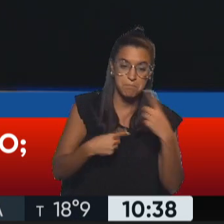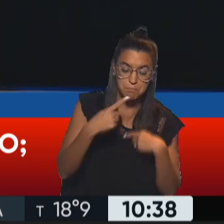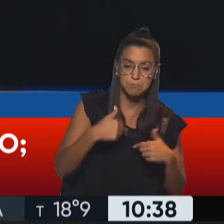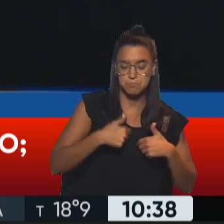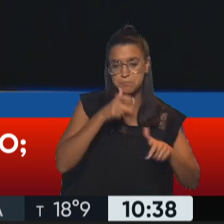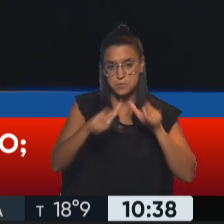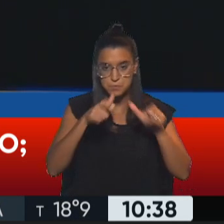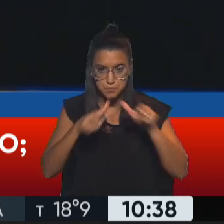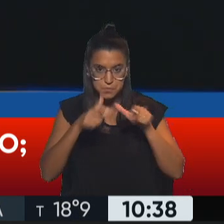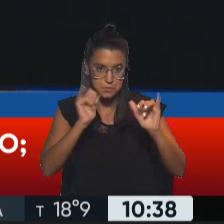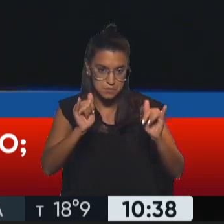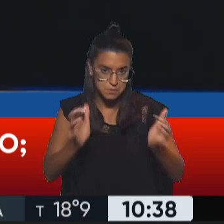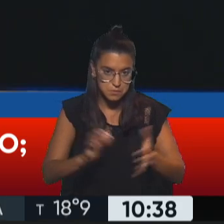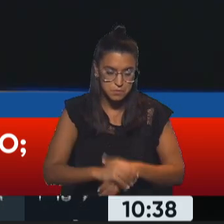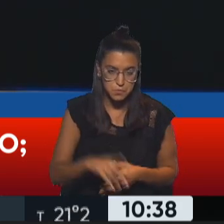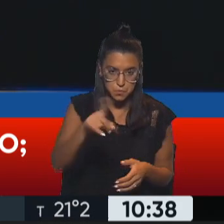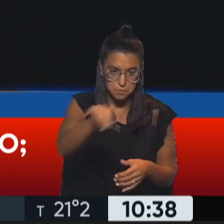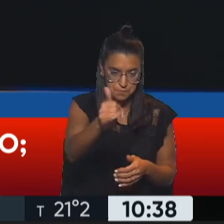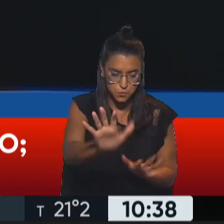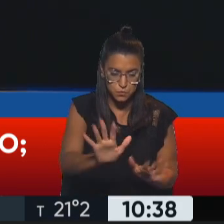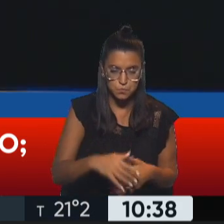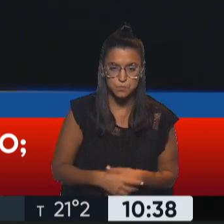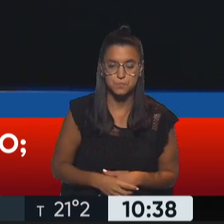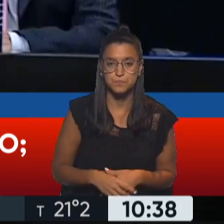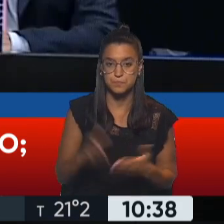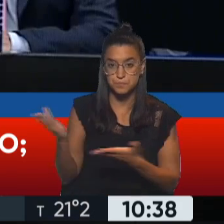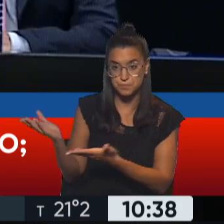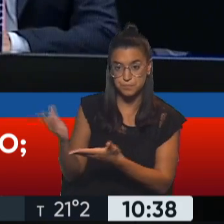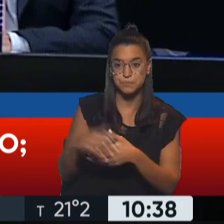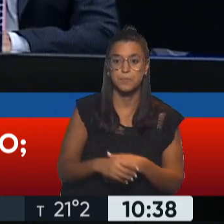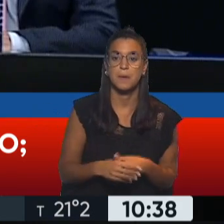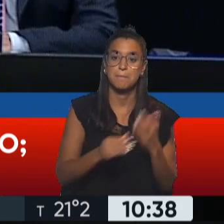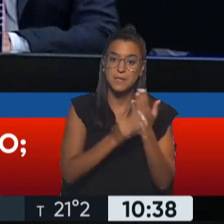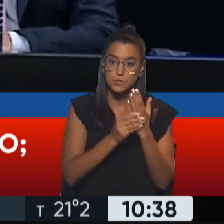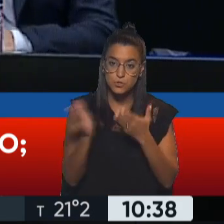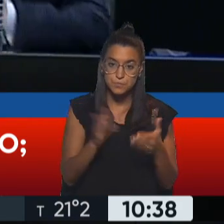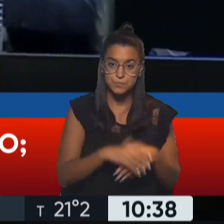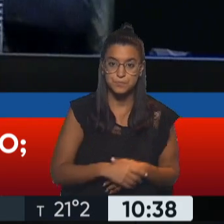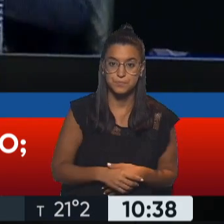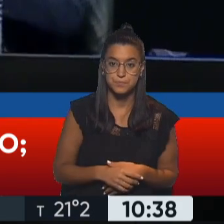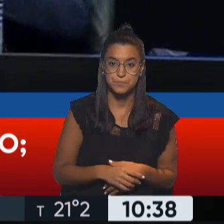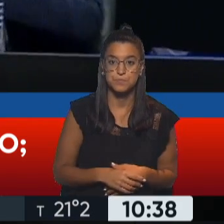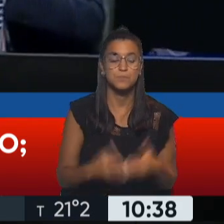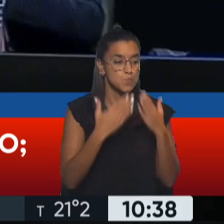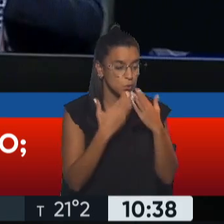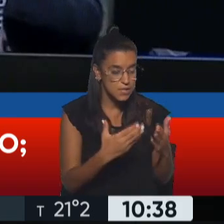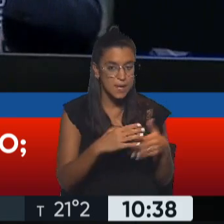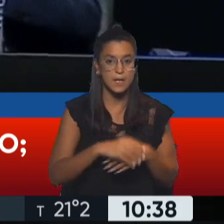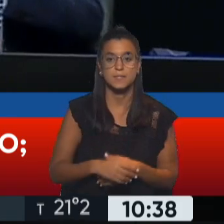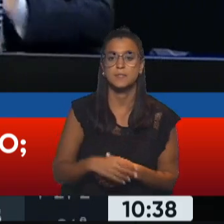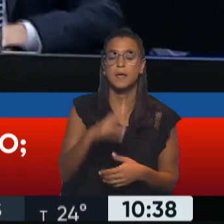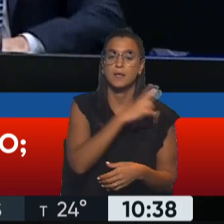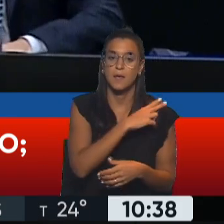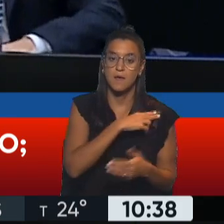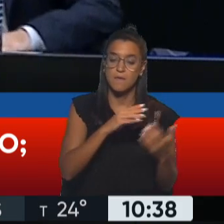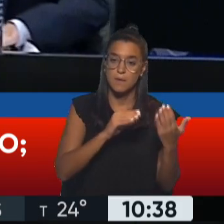inquietudes y las preguntas que ustedes tengan. Así que, señor ministro. Muchas gracias, jefe de gabinete.